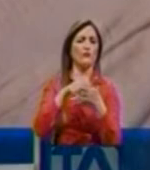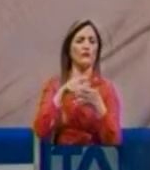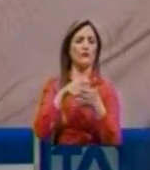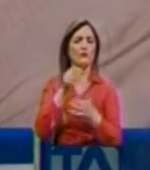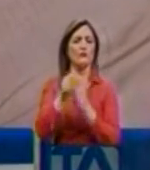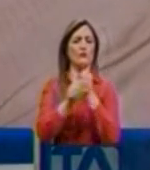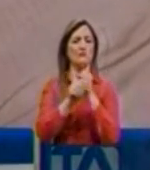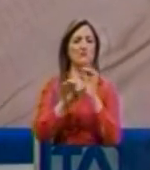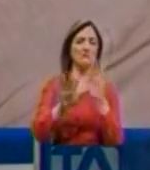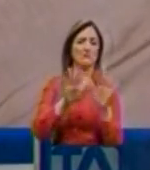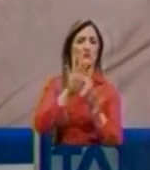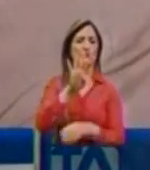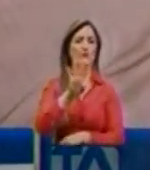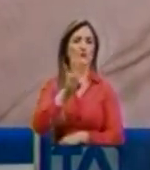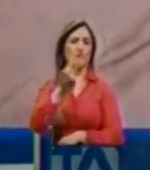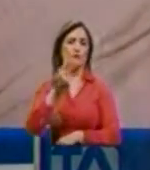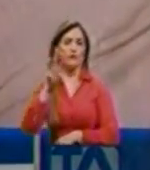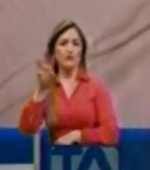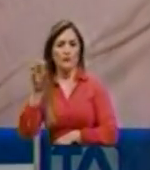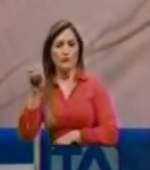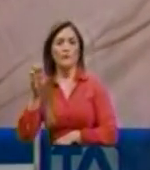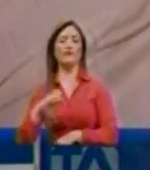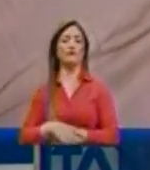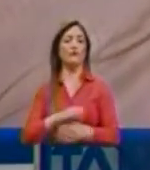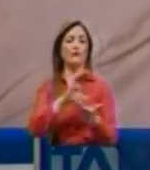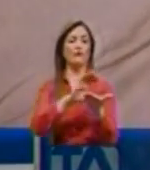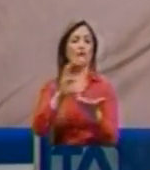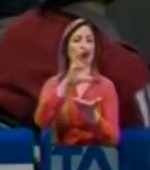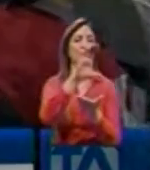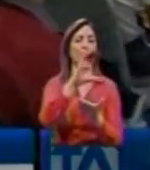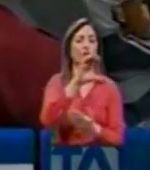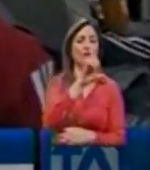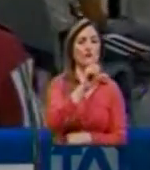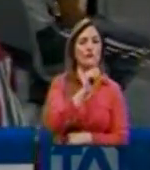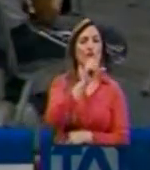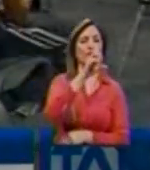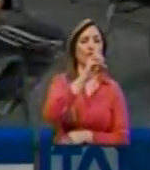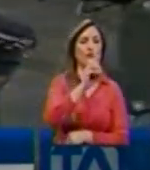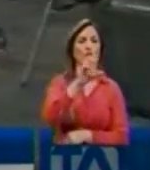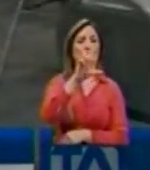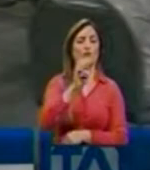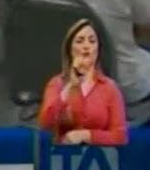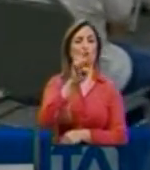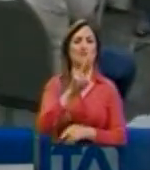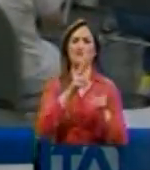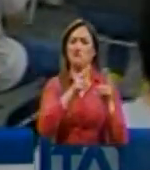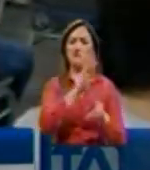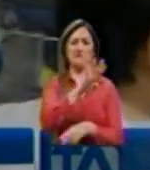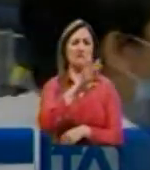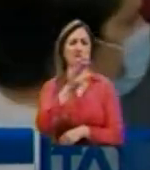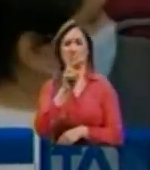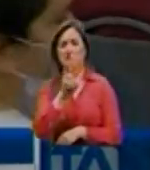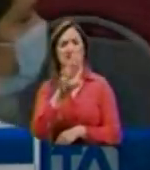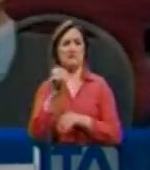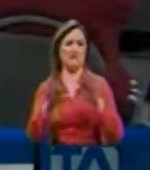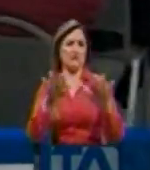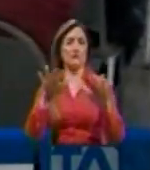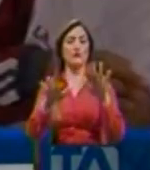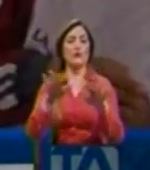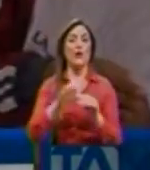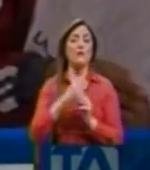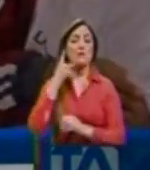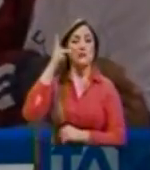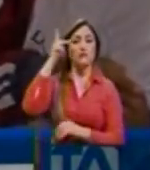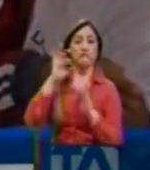aproximadamente 420 y por otro lado también en el colegio Soler también la misma cantidad, pero la respuesta y la aprobación de los padres de familia